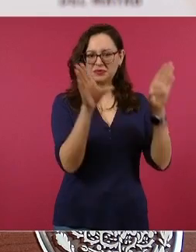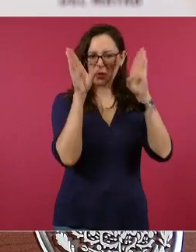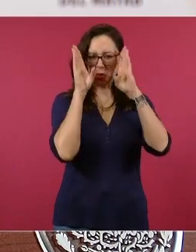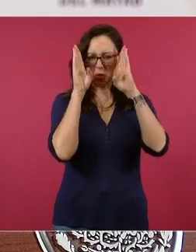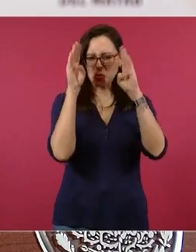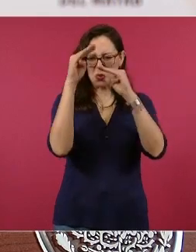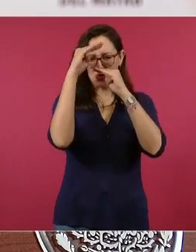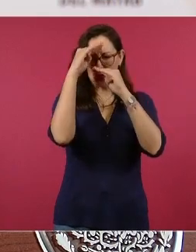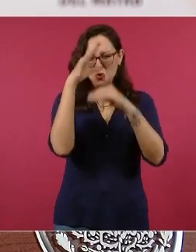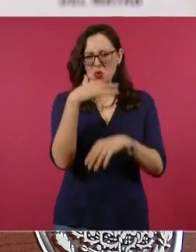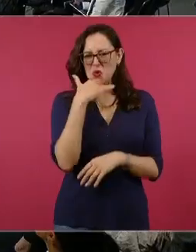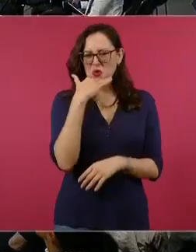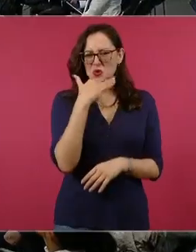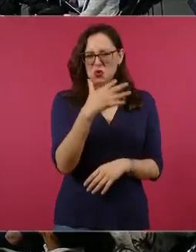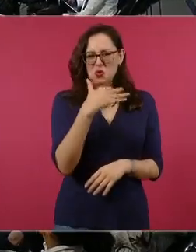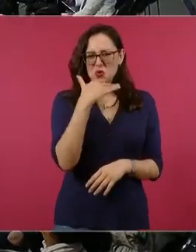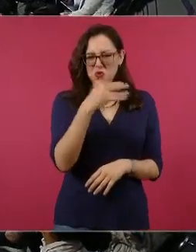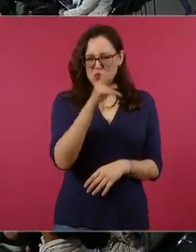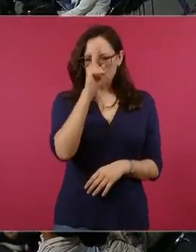muy corruptos.